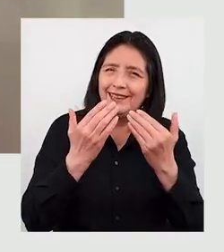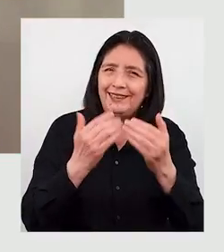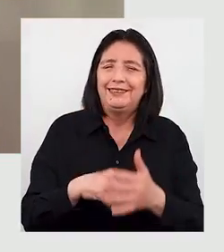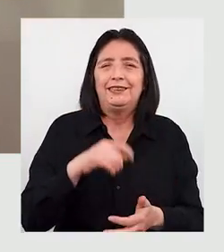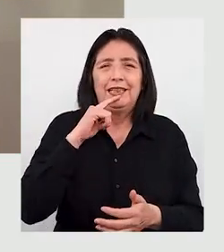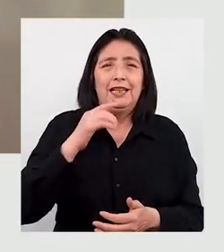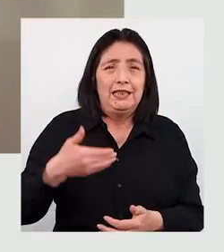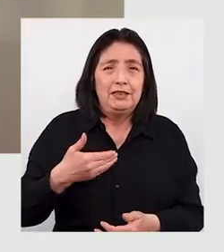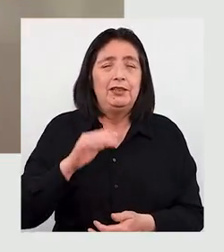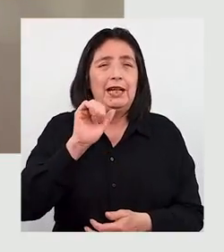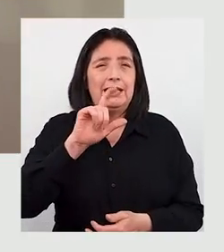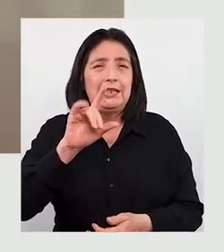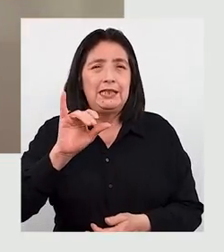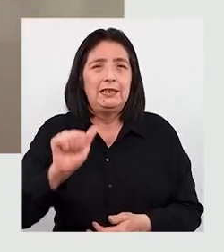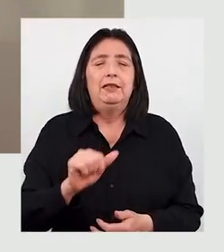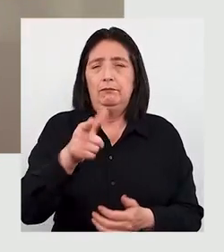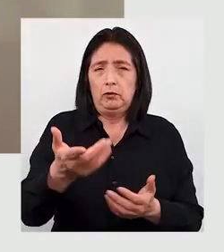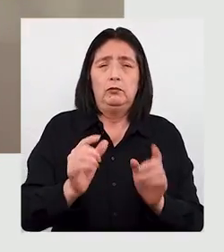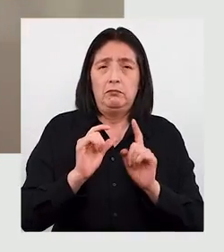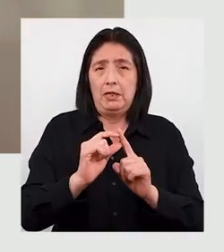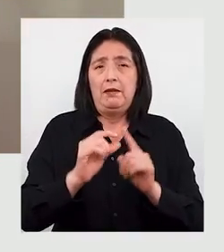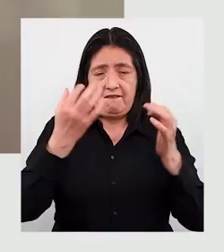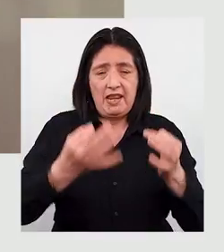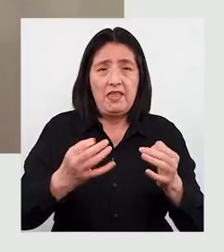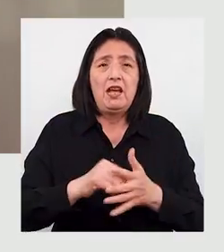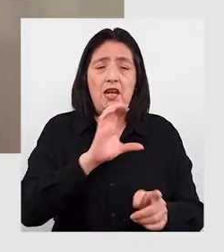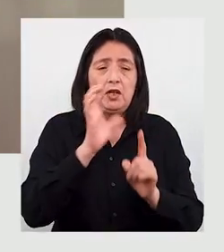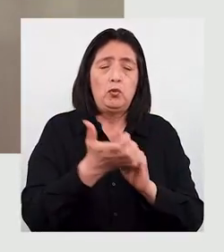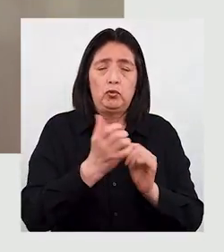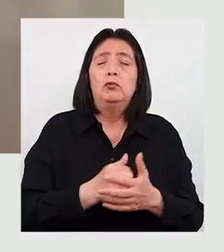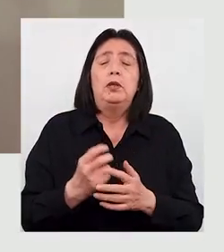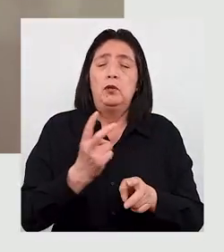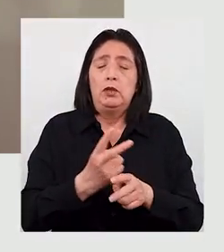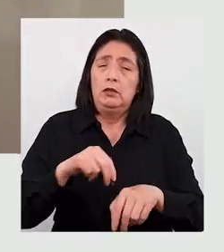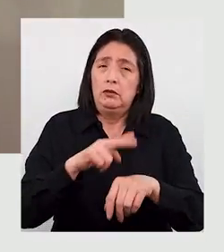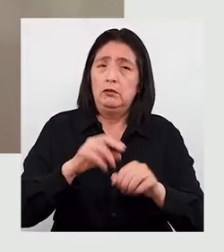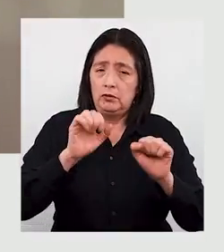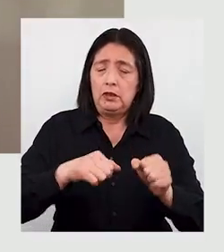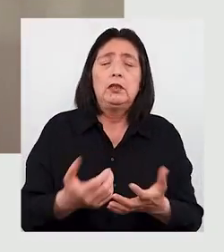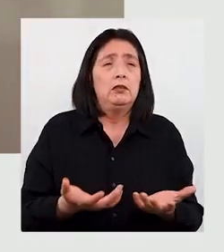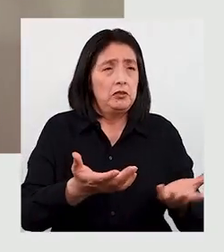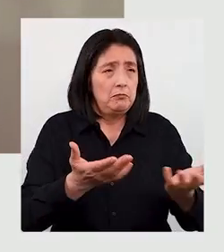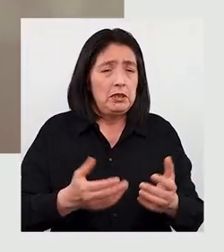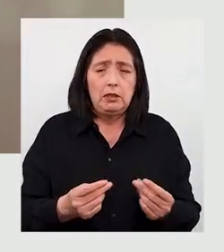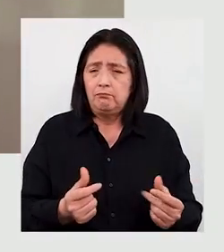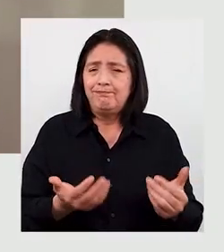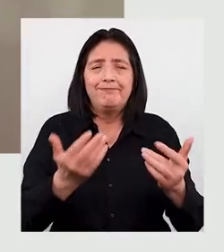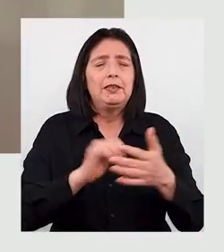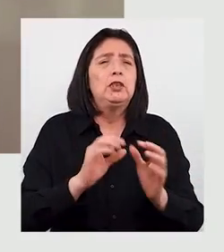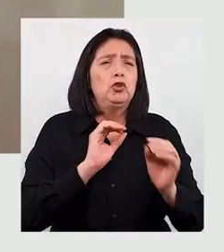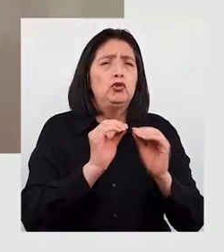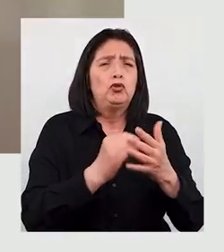Agradecemos a la señora Alicia por sus palabras. Efectivamente, la cultura sostenible nos invita a ser proactivos y